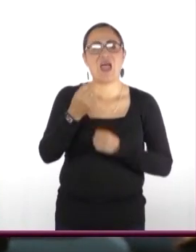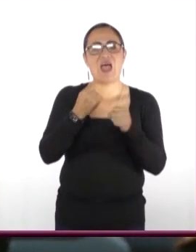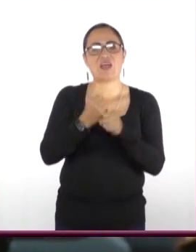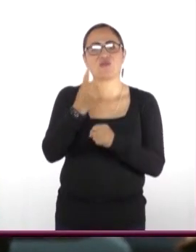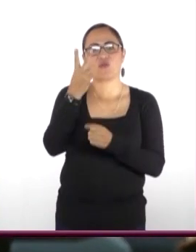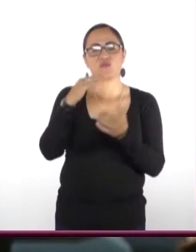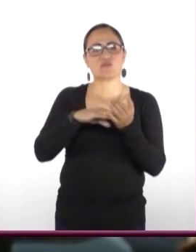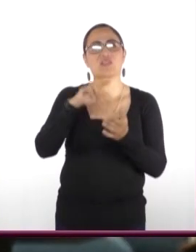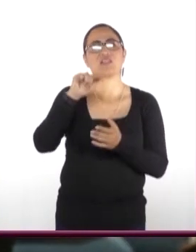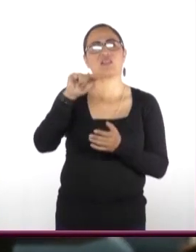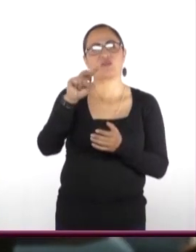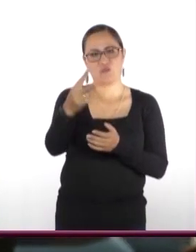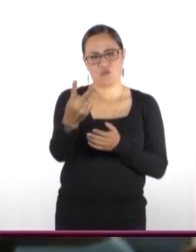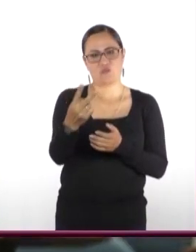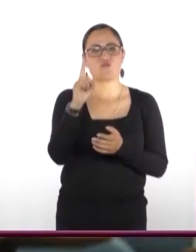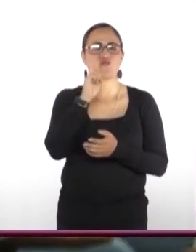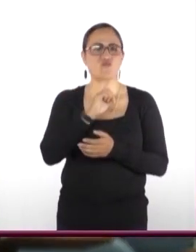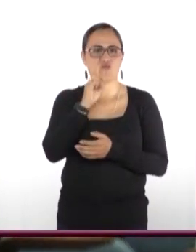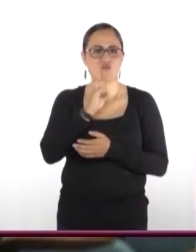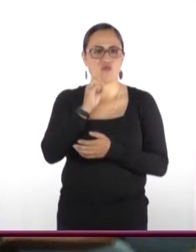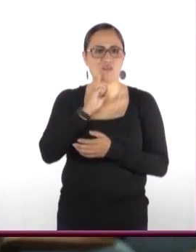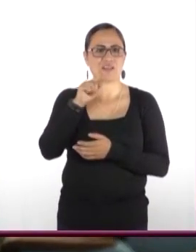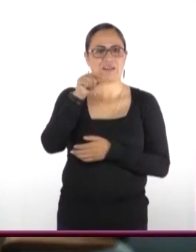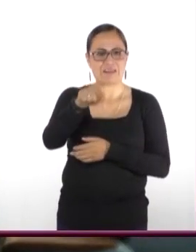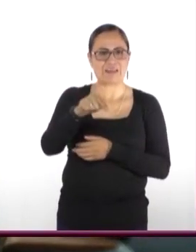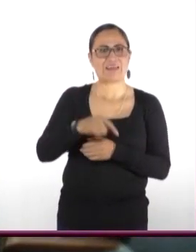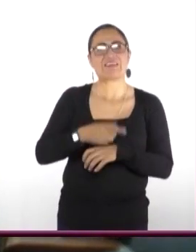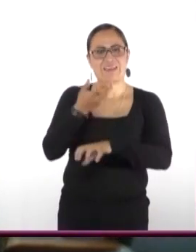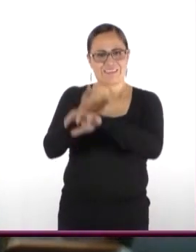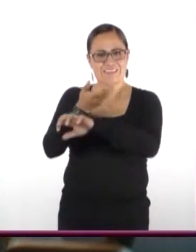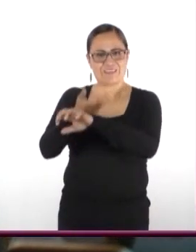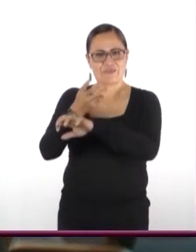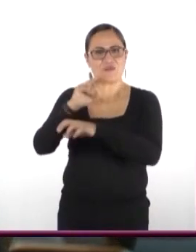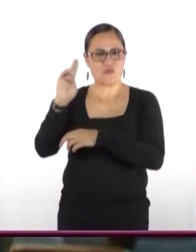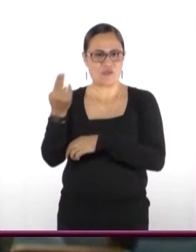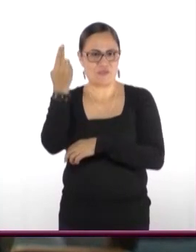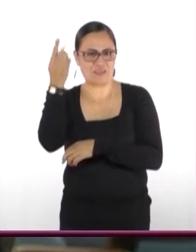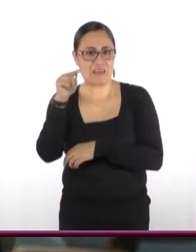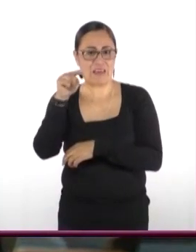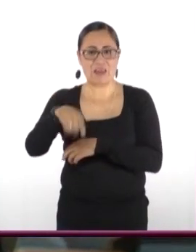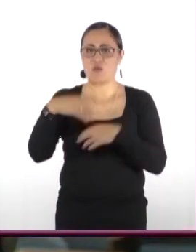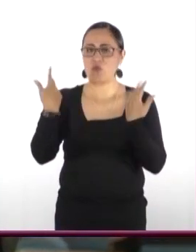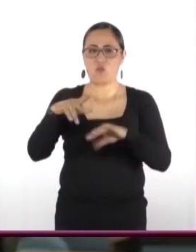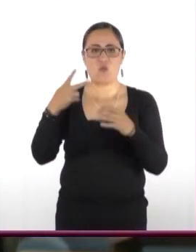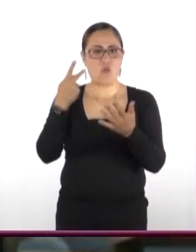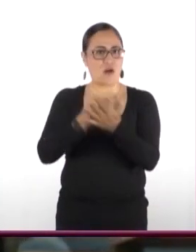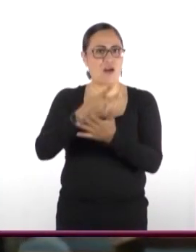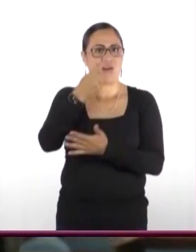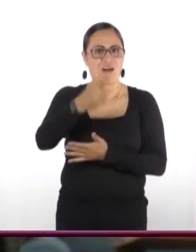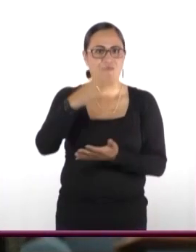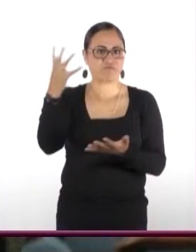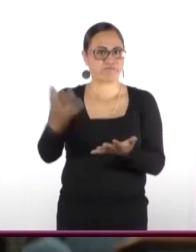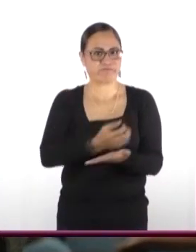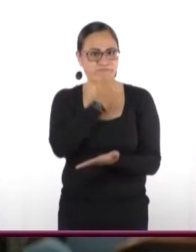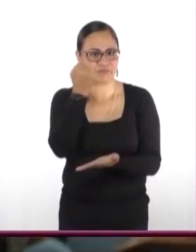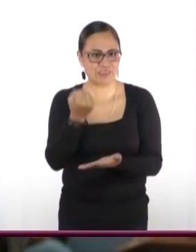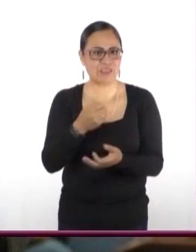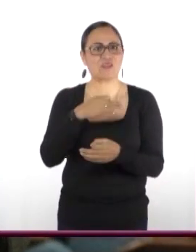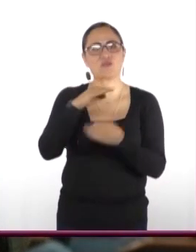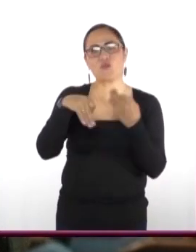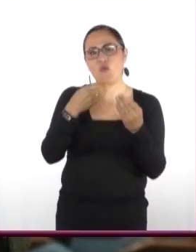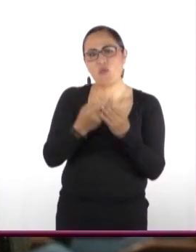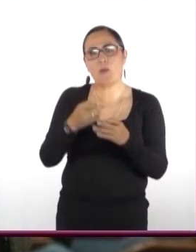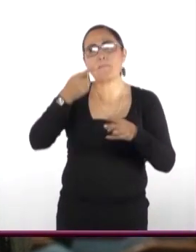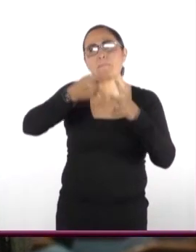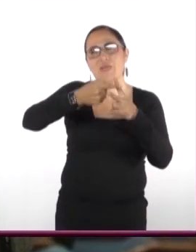En el 2002, Britney Gallivan estaba en la preparatoria y rompió un récord Guinness, que todo tiene que ver